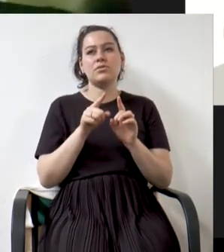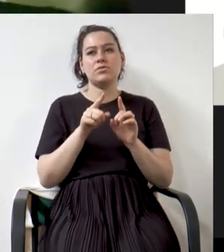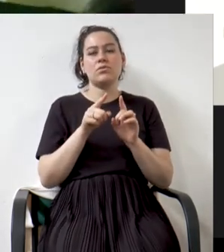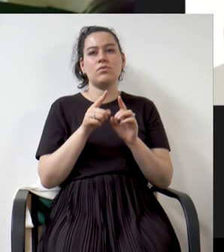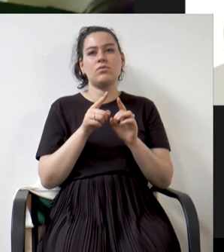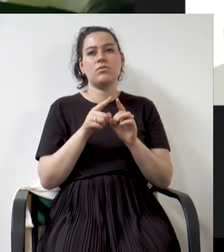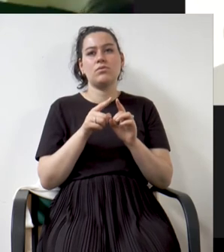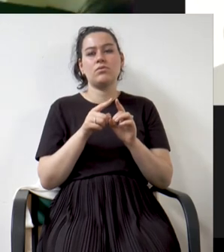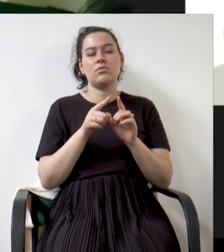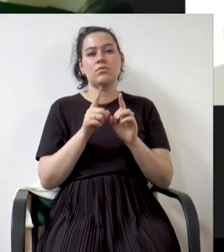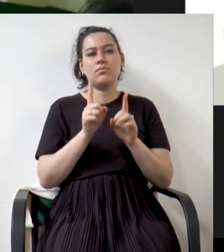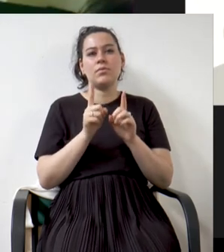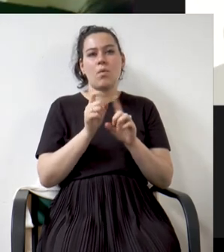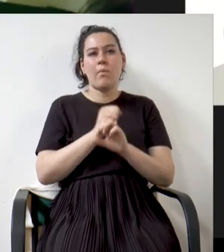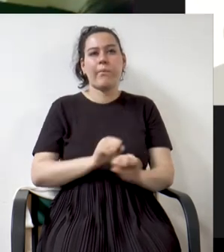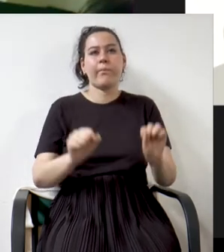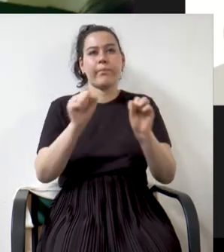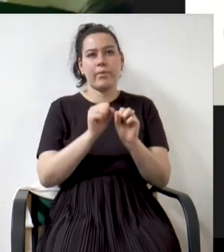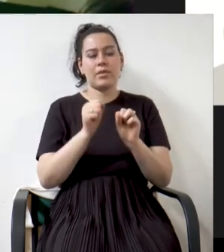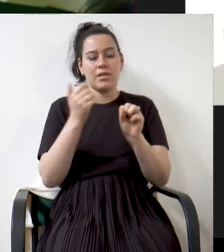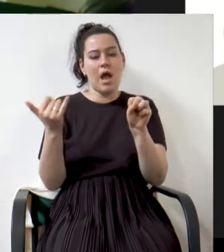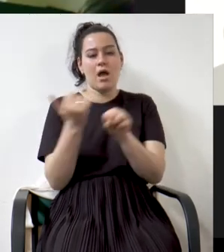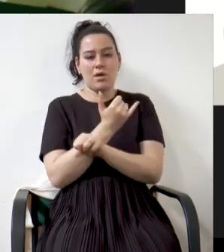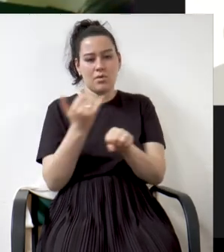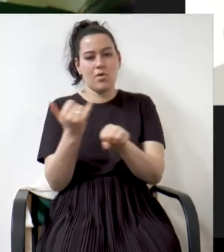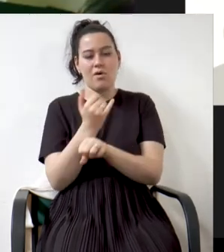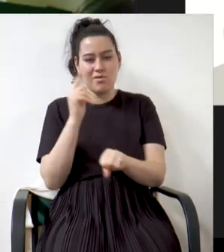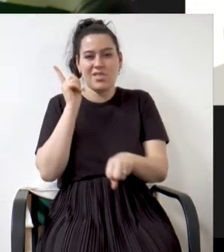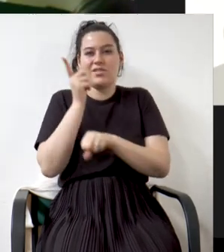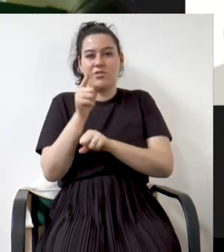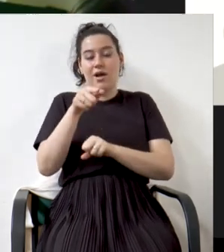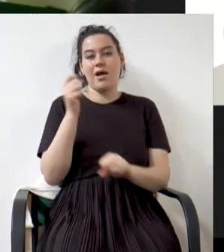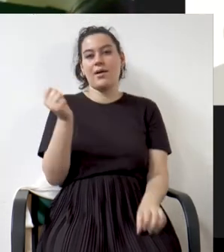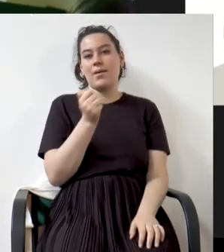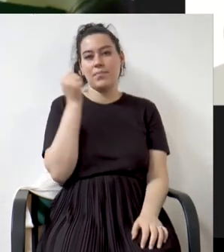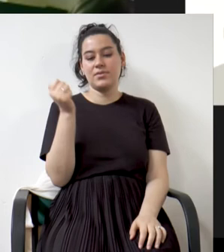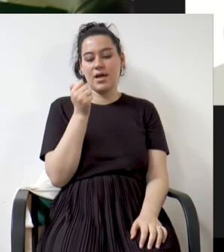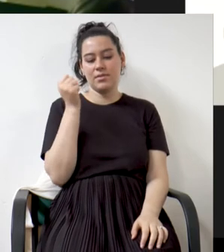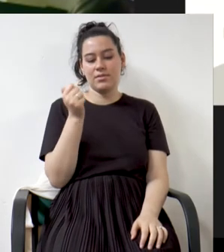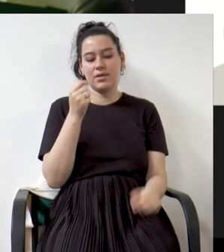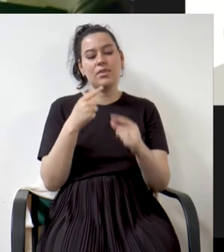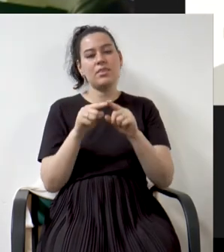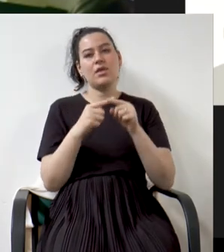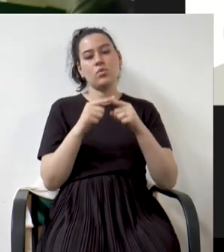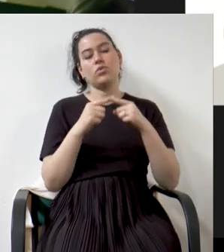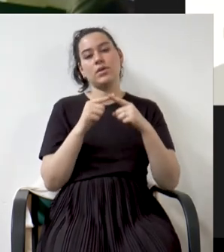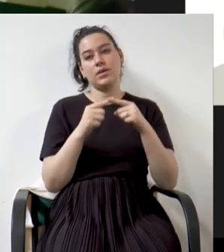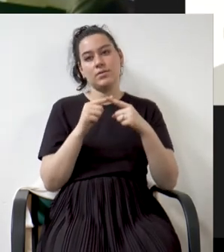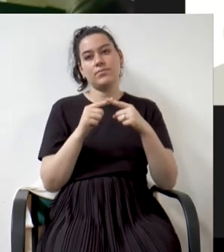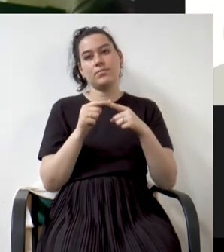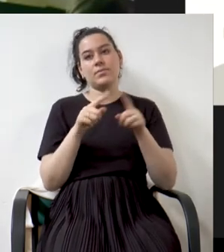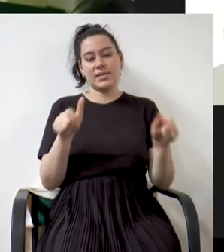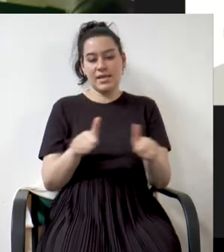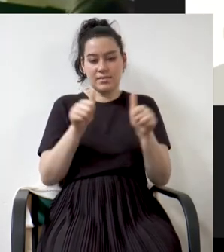dictaminación verticalista puede llevar a cometer errores. Y yo creo que acá lo importante es discutir y